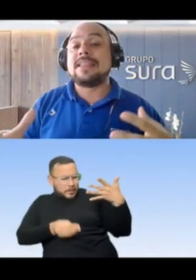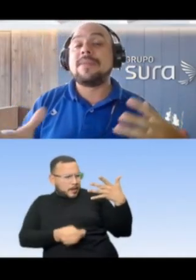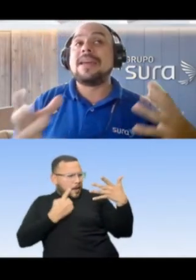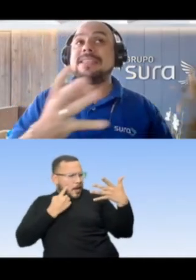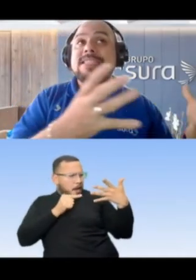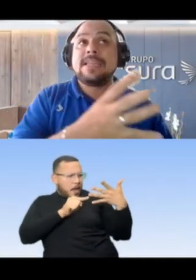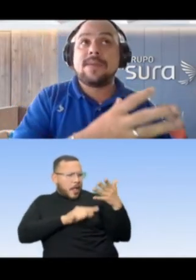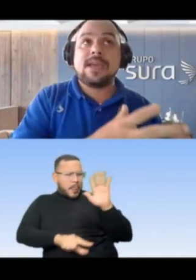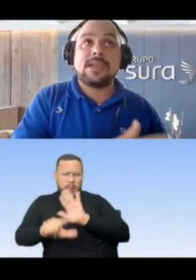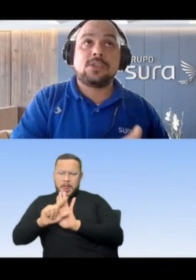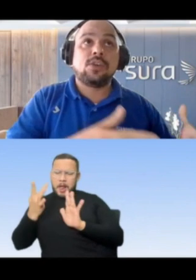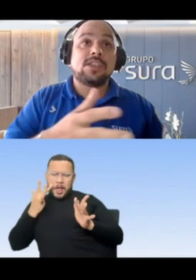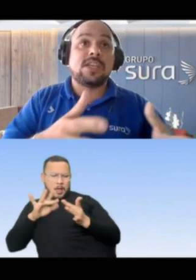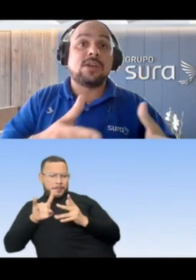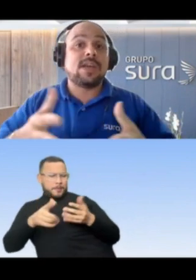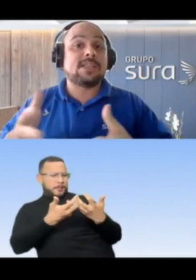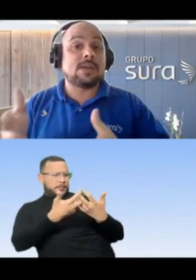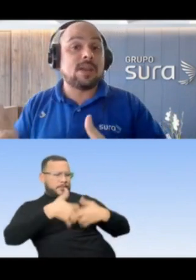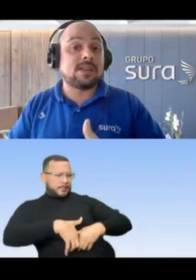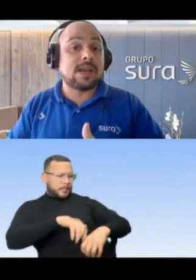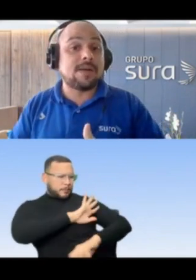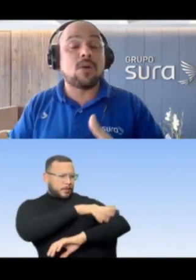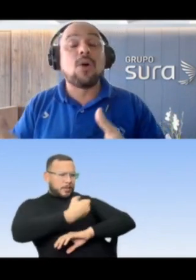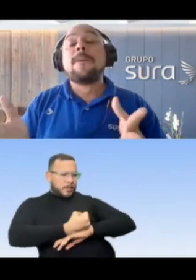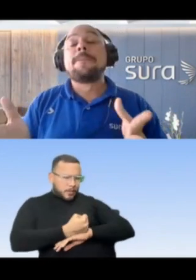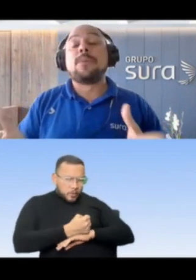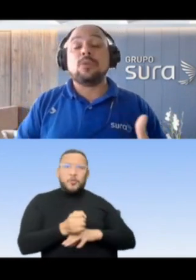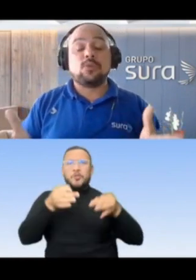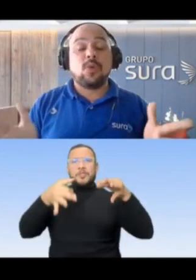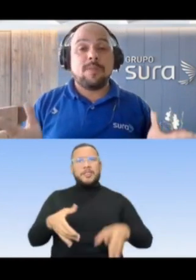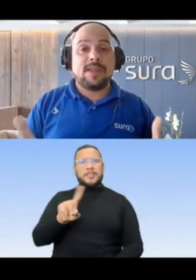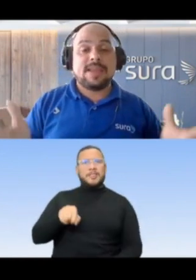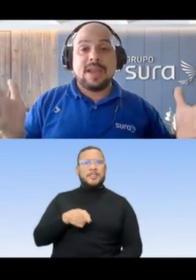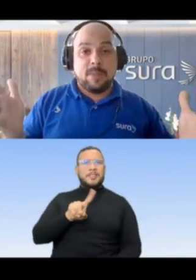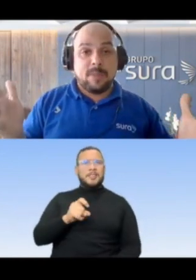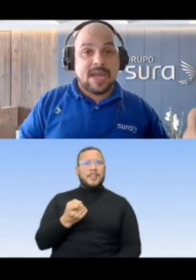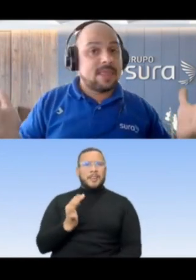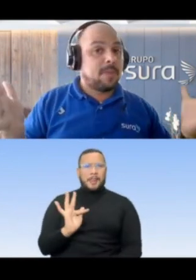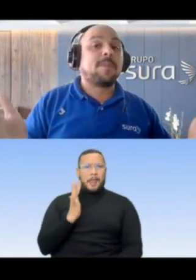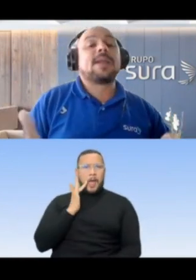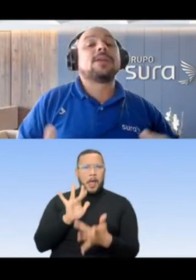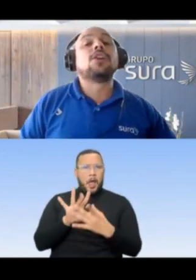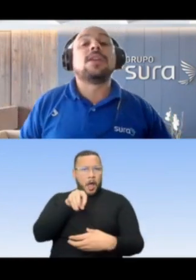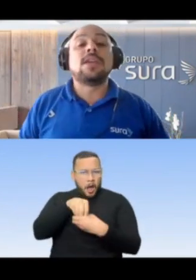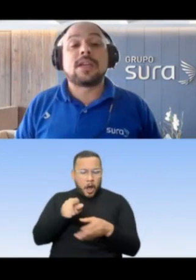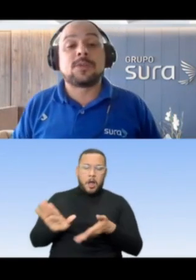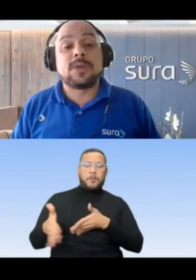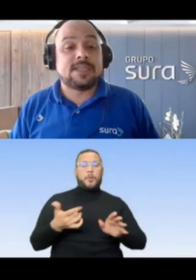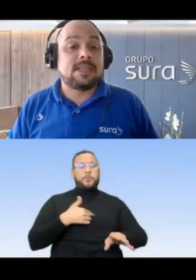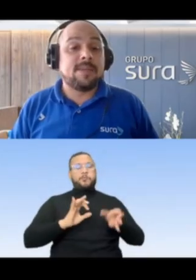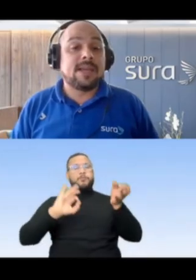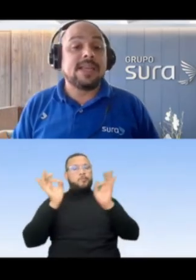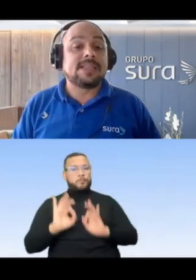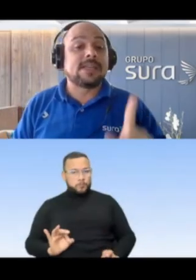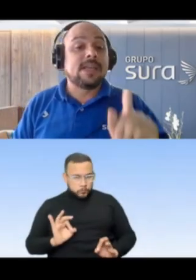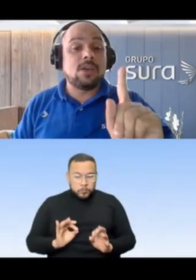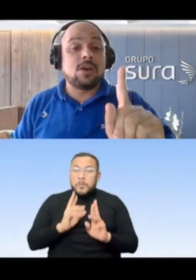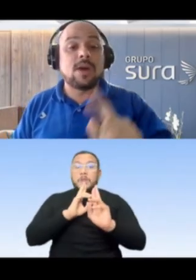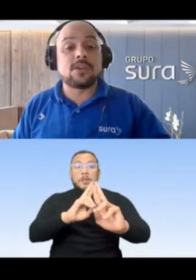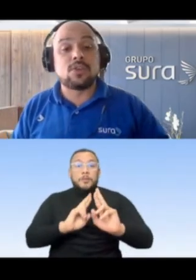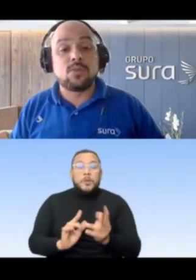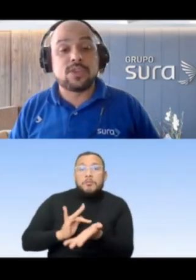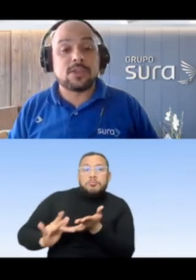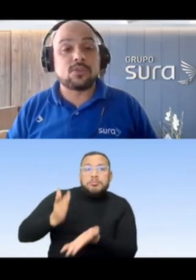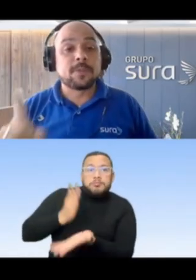ley frente al tema del sistema de gestión de seguridad y salud en el trabajo, puntualmente en el plan de preparación y de respuesta ante